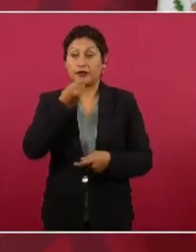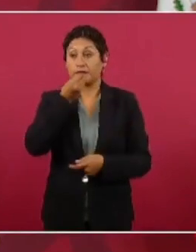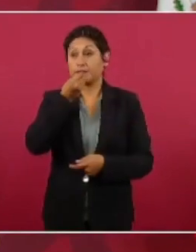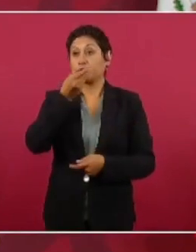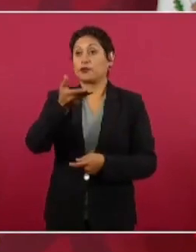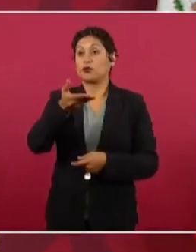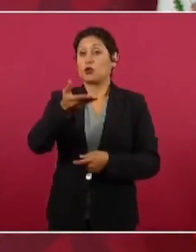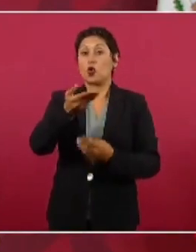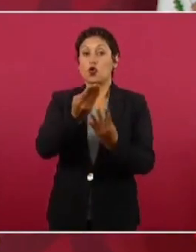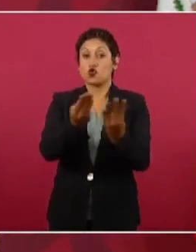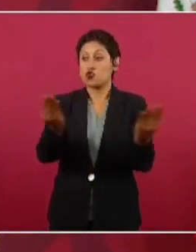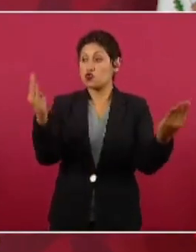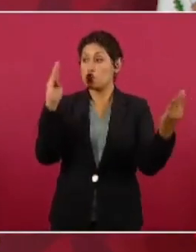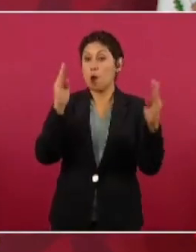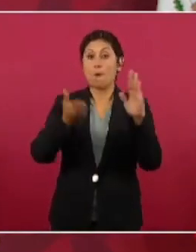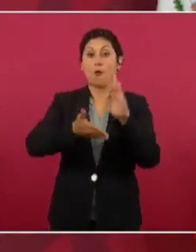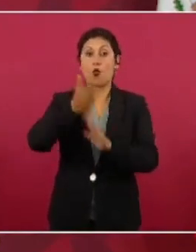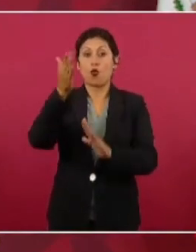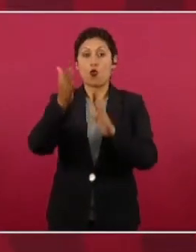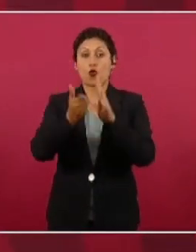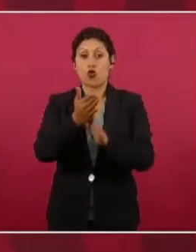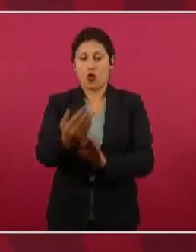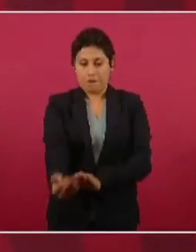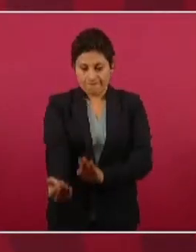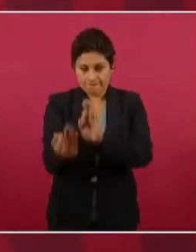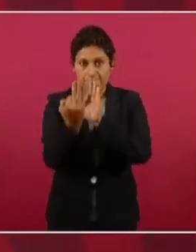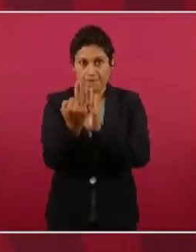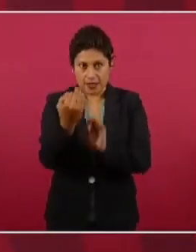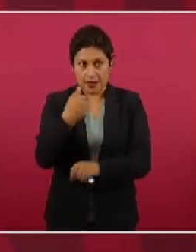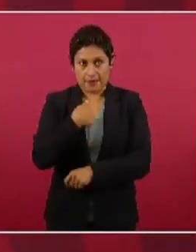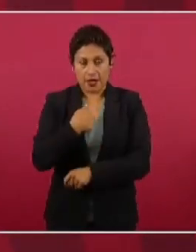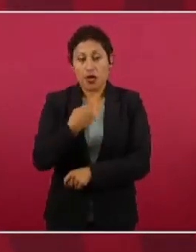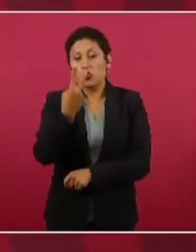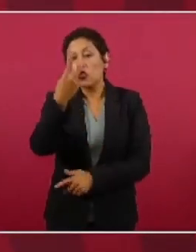frente a mí. Dos, una por teléfono